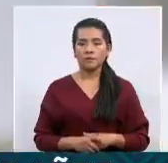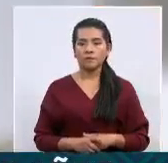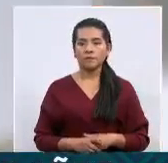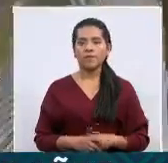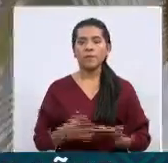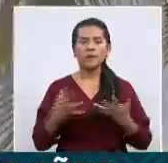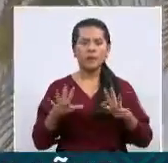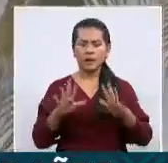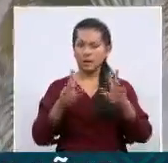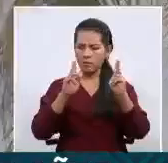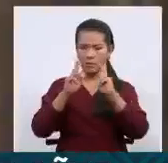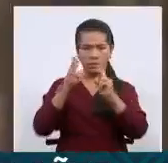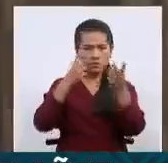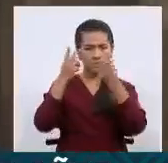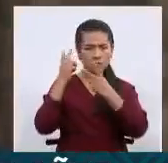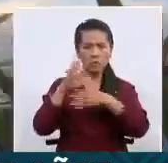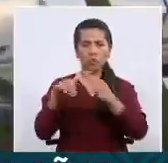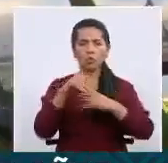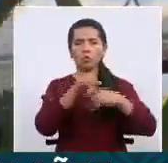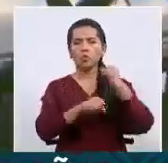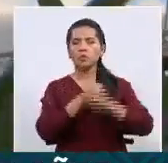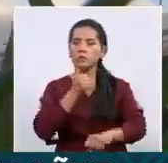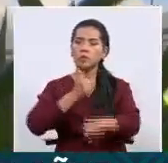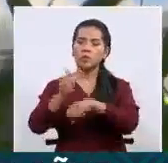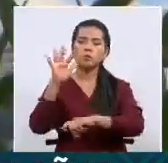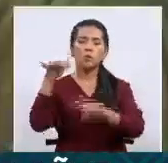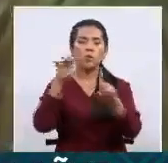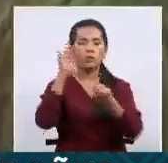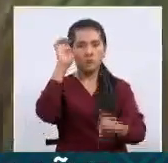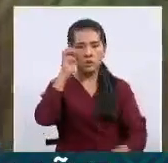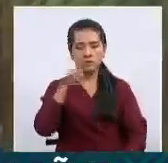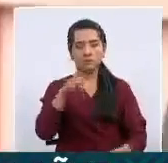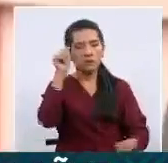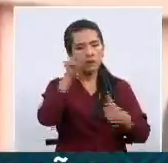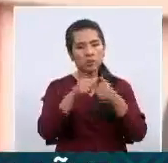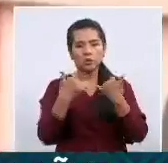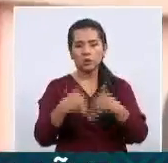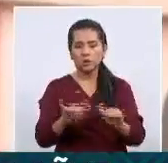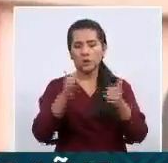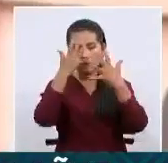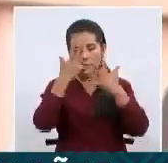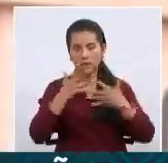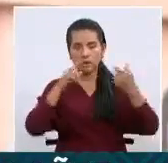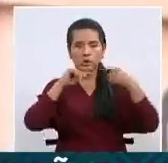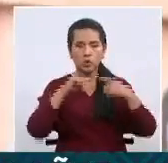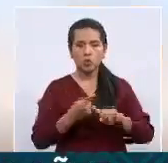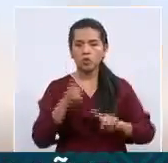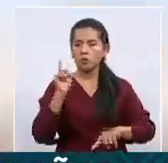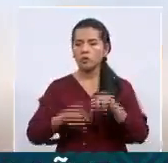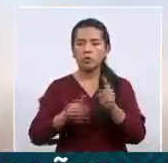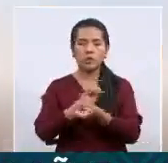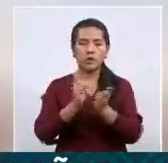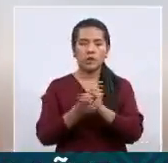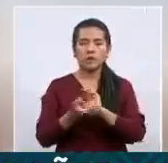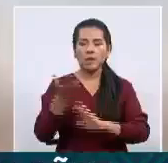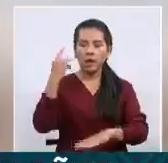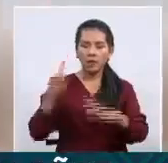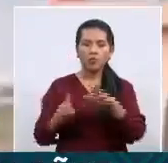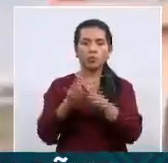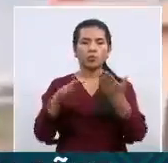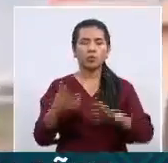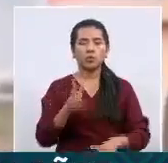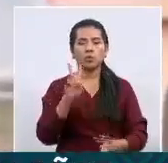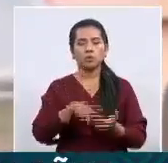Víctimas del golpe de Estado aún recuerdan con dolor, con tristeza e impotencia lo vivido el 2019.